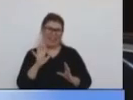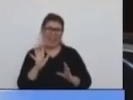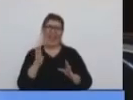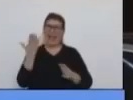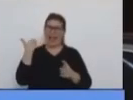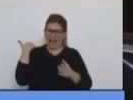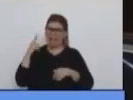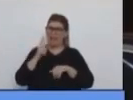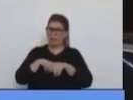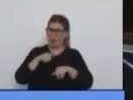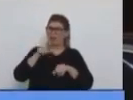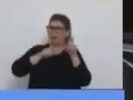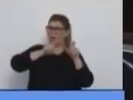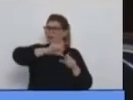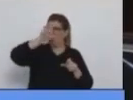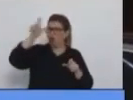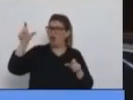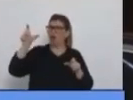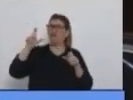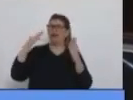estábamos apretados,